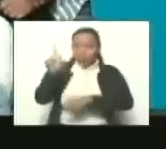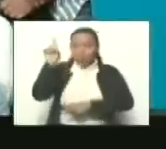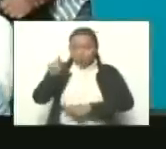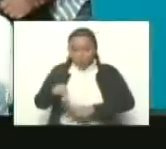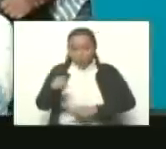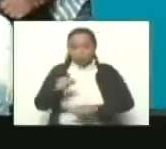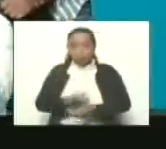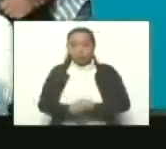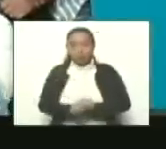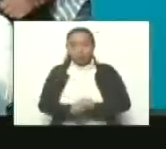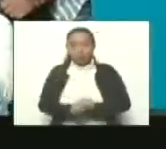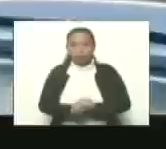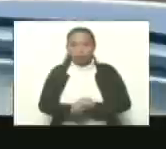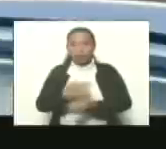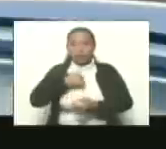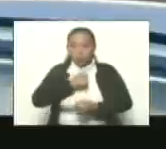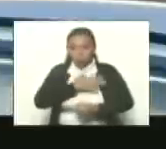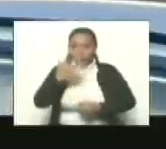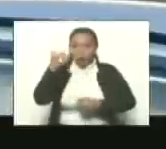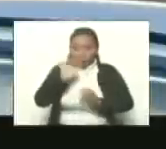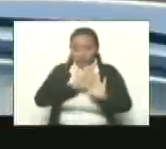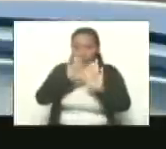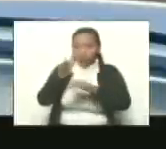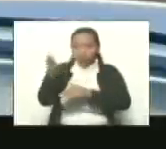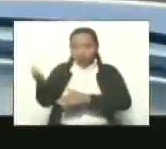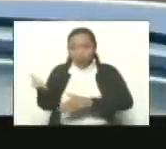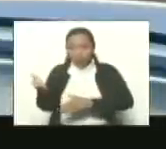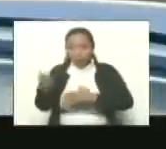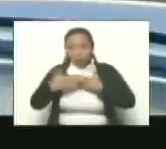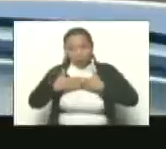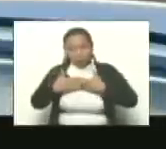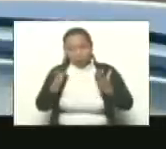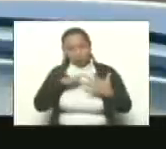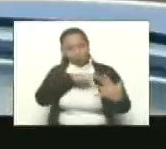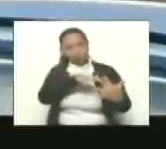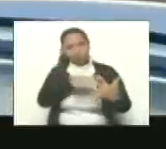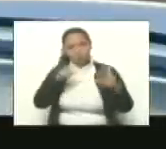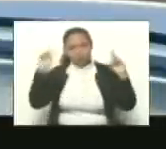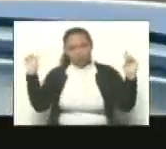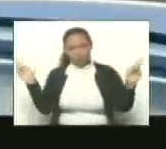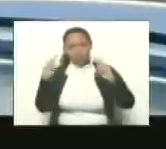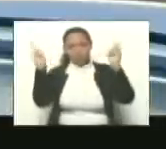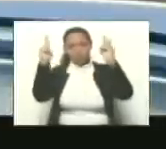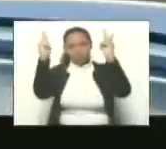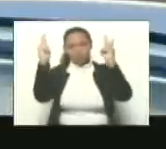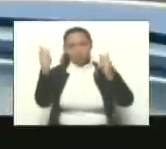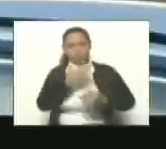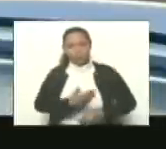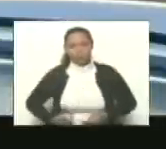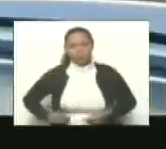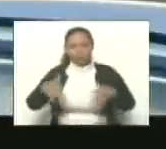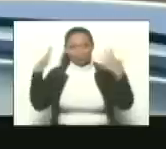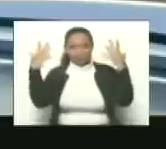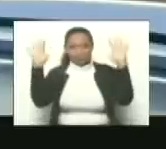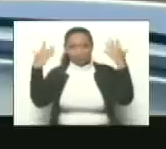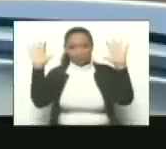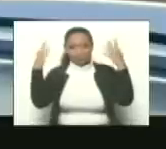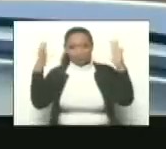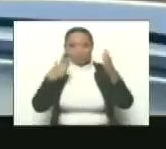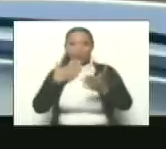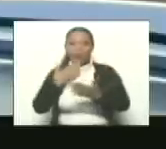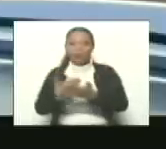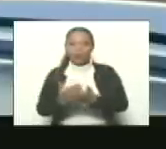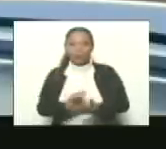cuente con nosotros con todo el sentido de la palabra en su batalla victoriosa, presidente.